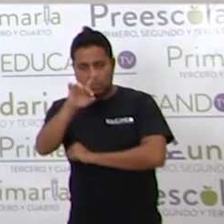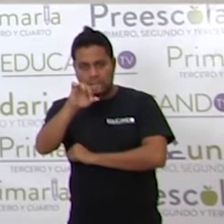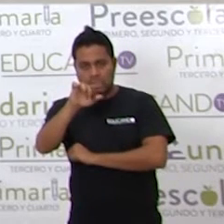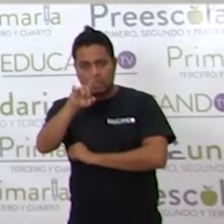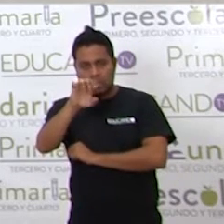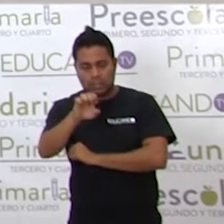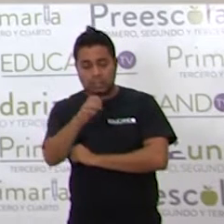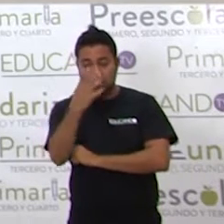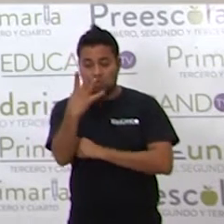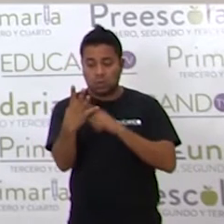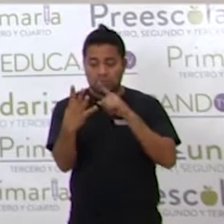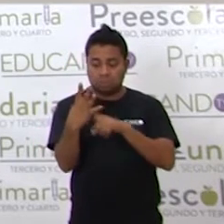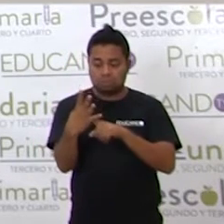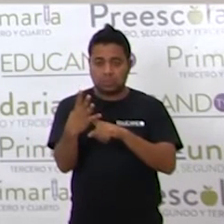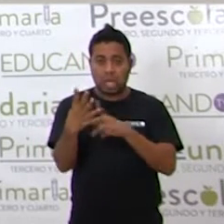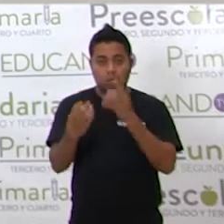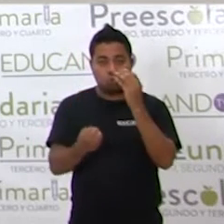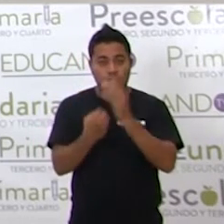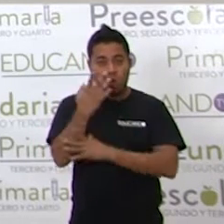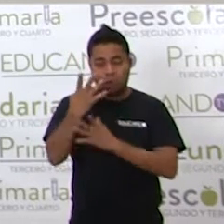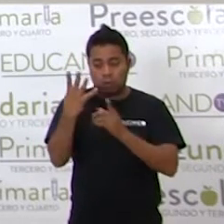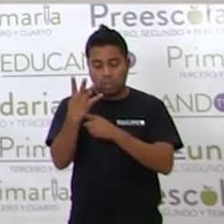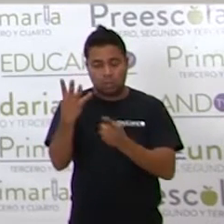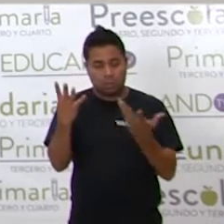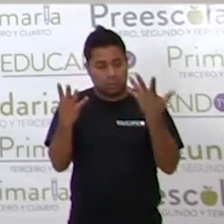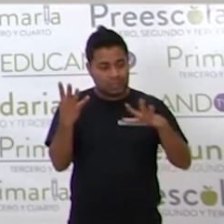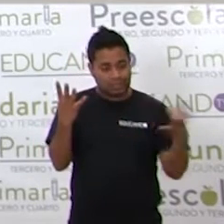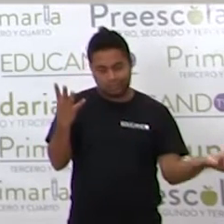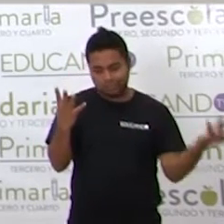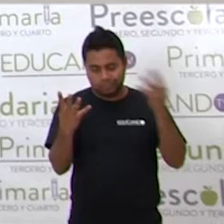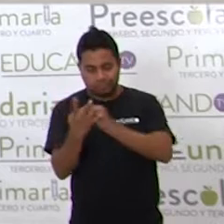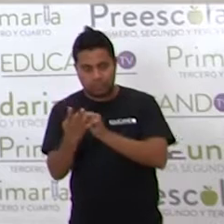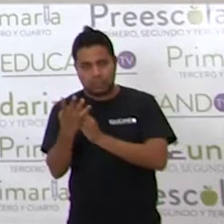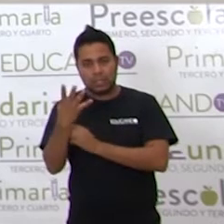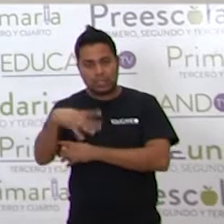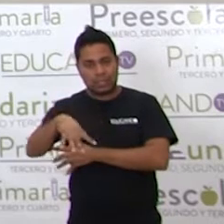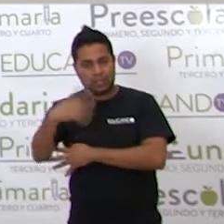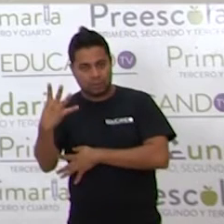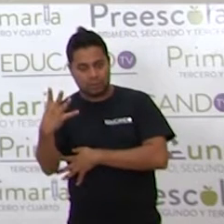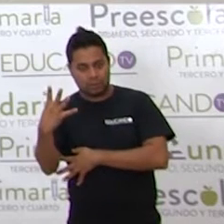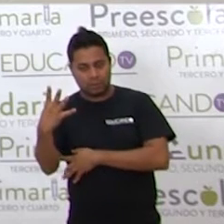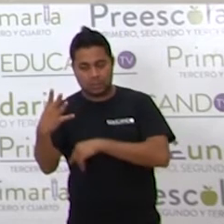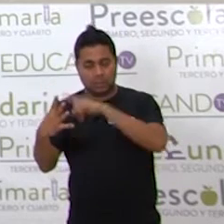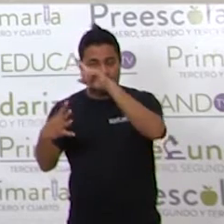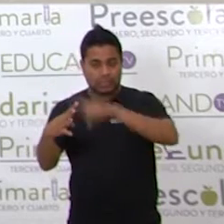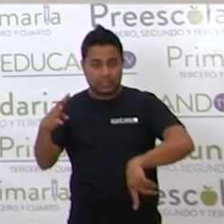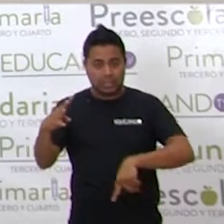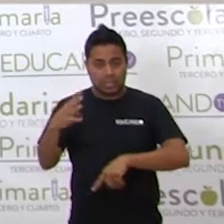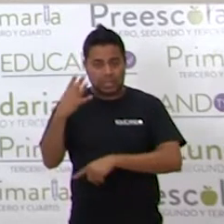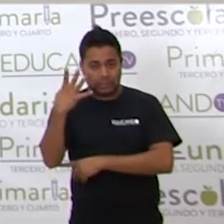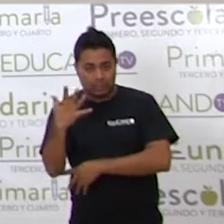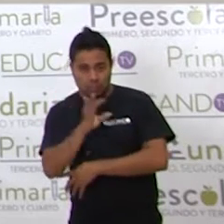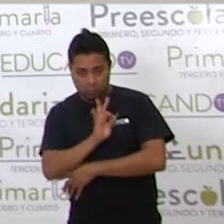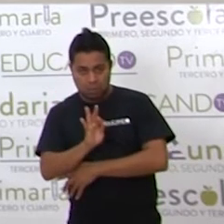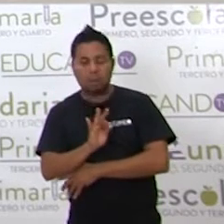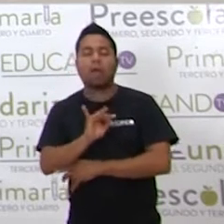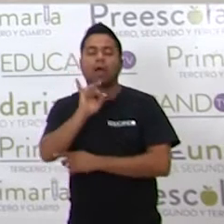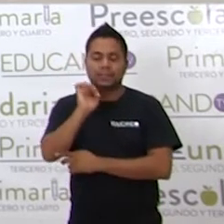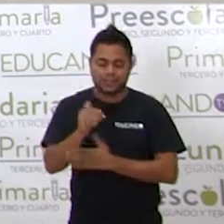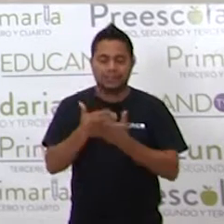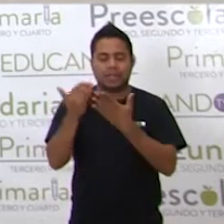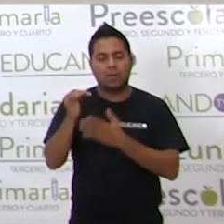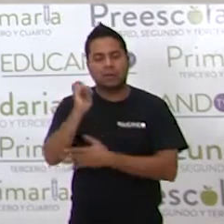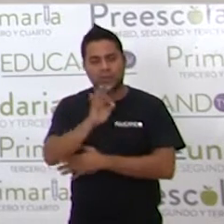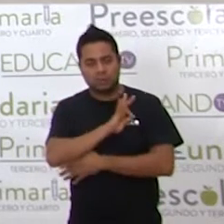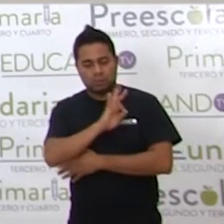ahora es 14. A 14 le podemos quitar 5, ahora sí.